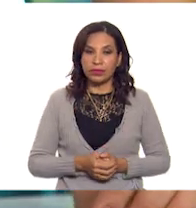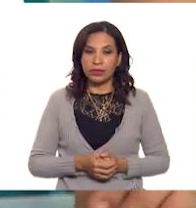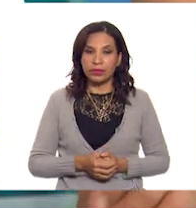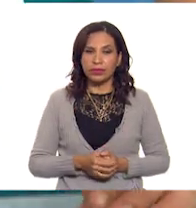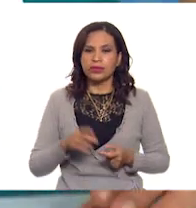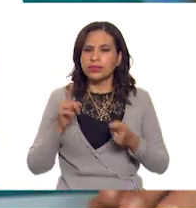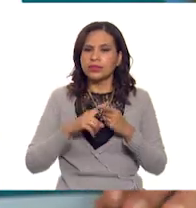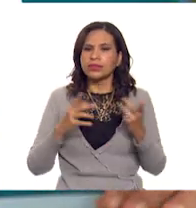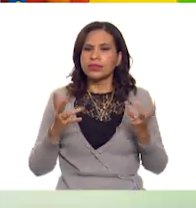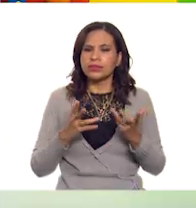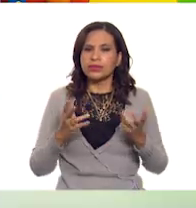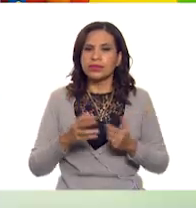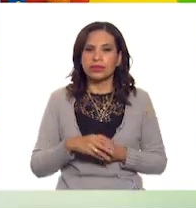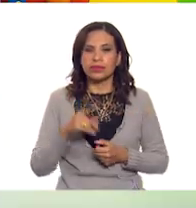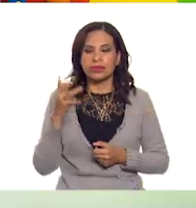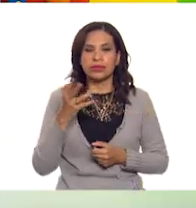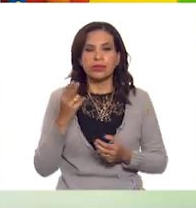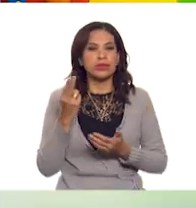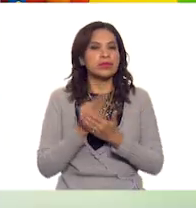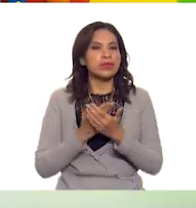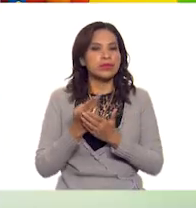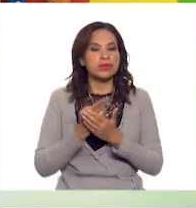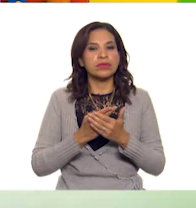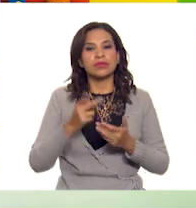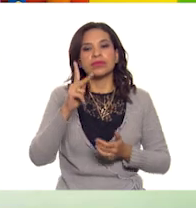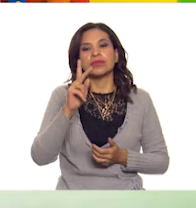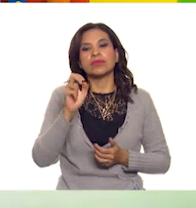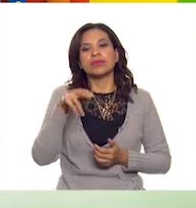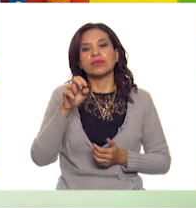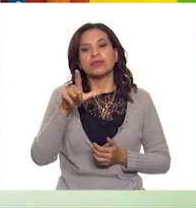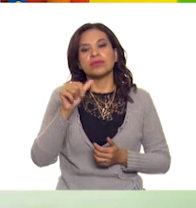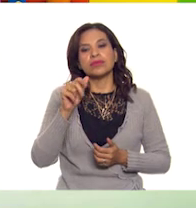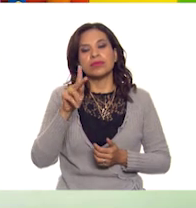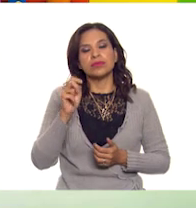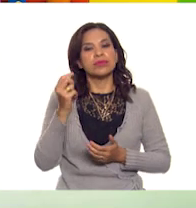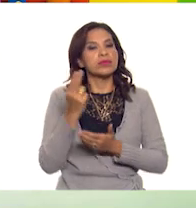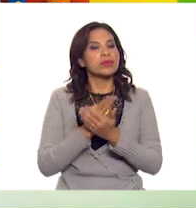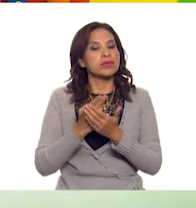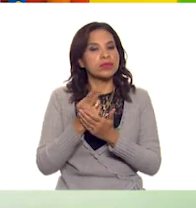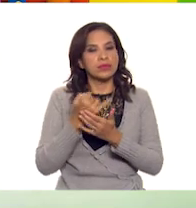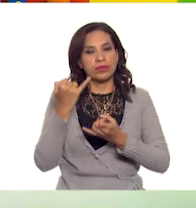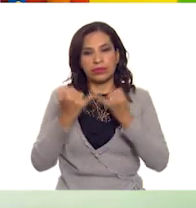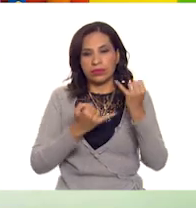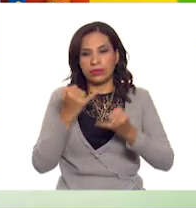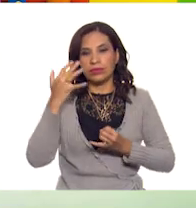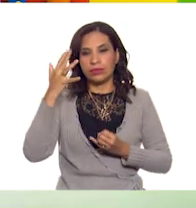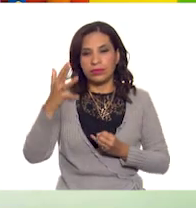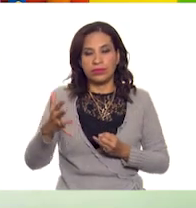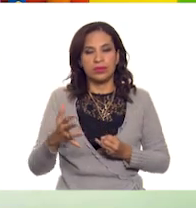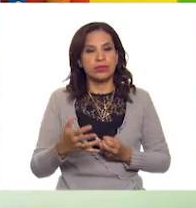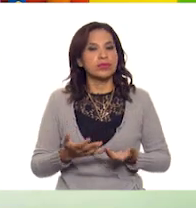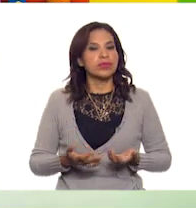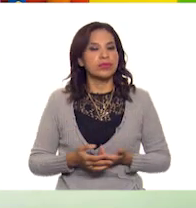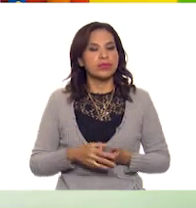¿Quién lo hizo? Pues este dibujo lo hizo Penélope. Ella dibujó el juguete del futuro, que nos comenta que